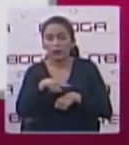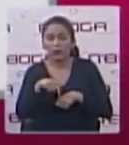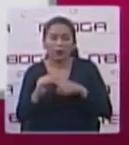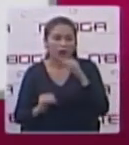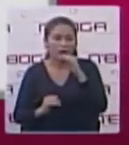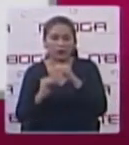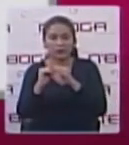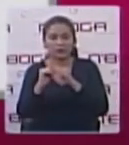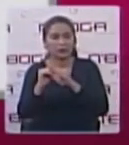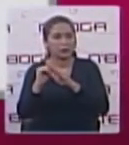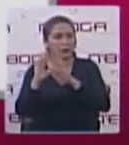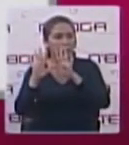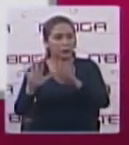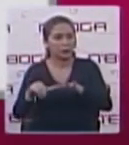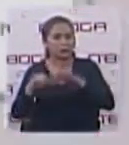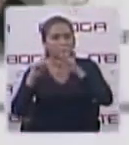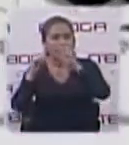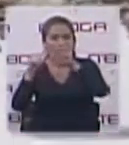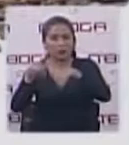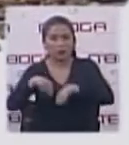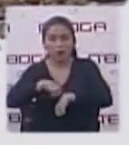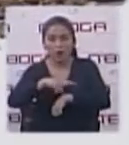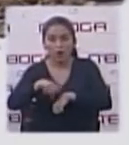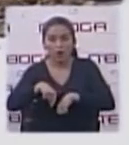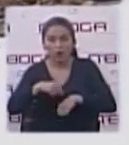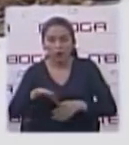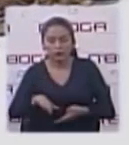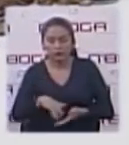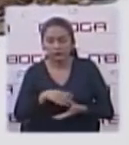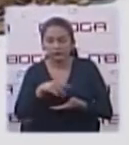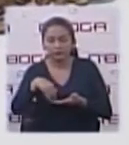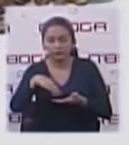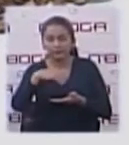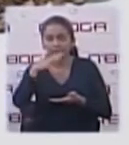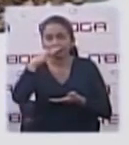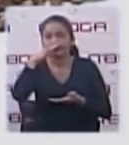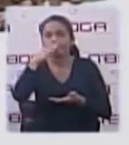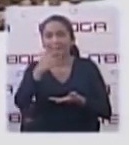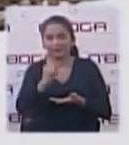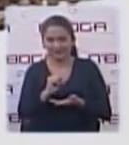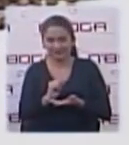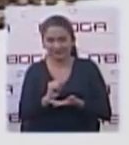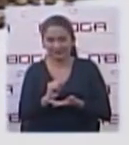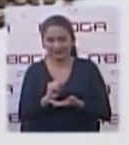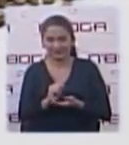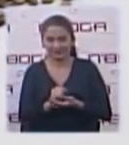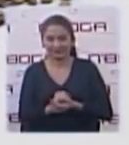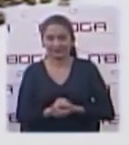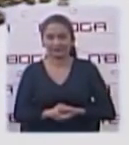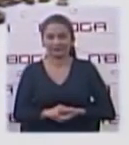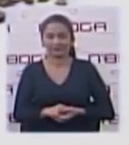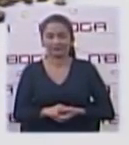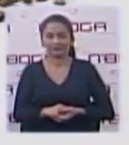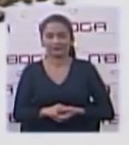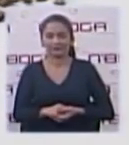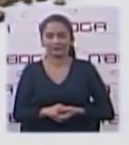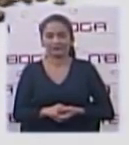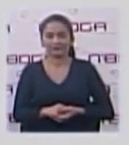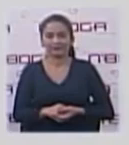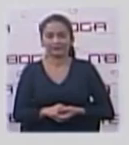obtener una bebida más con cuerpo, más que ácida, como usualmente es el café caliente, ¿no? Entonces, esta bebida lo que